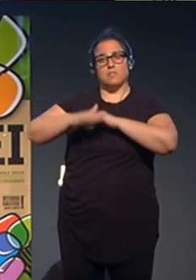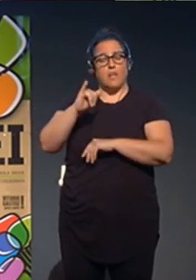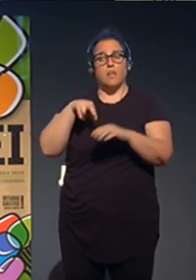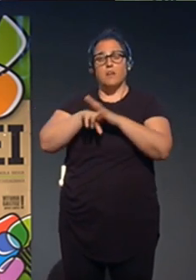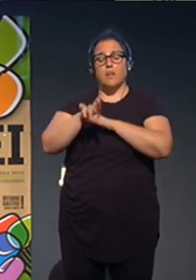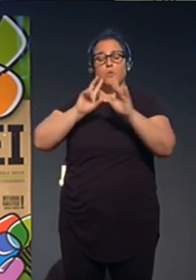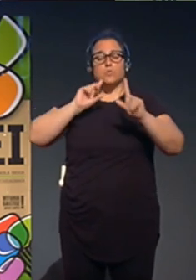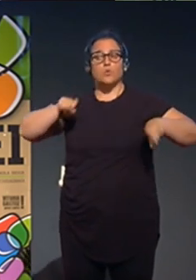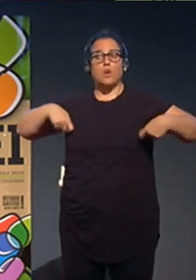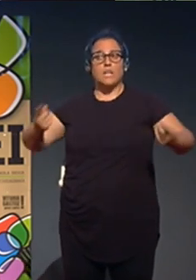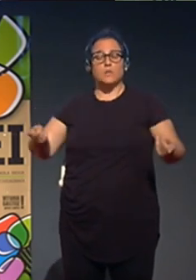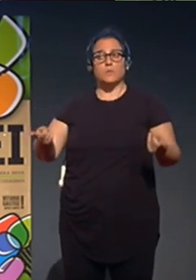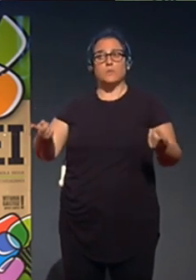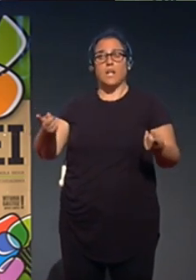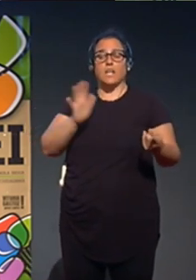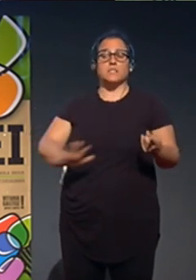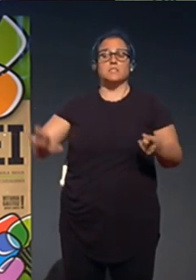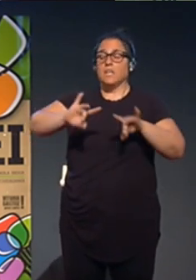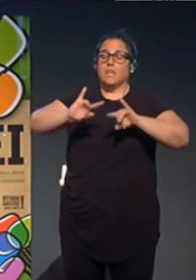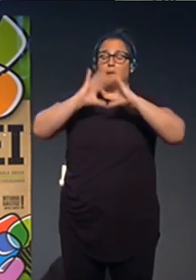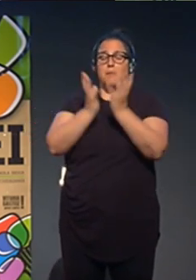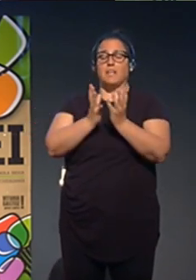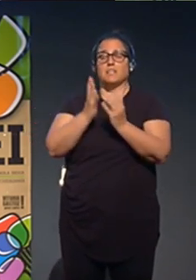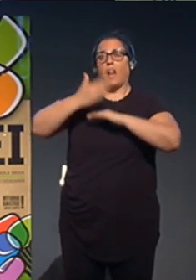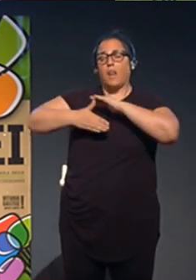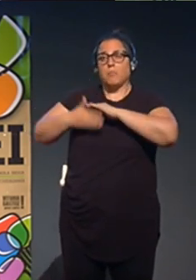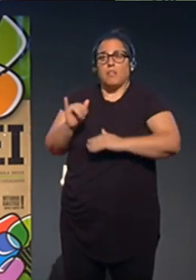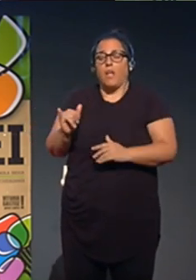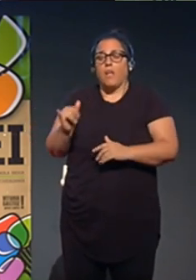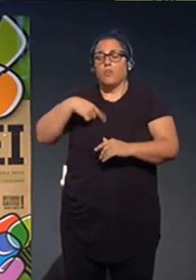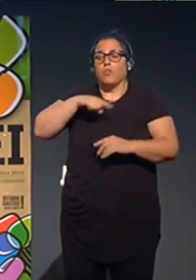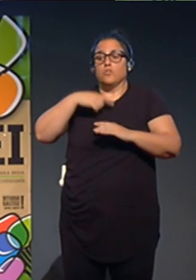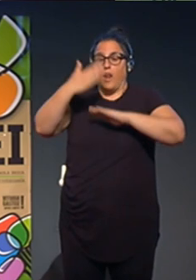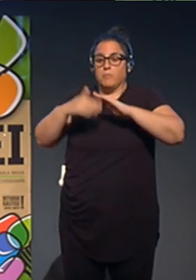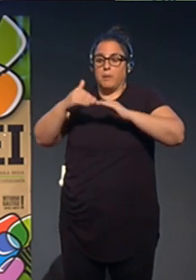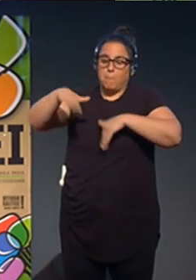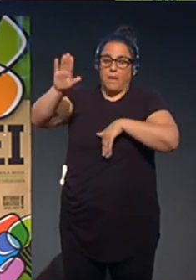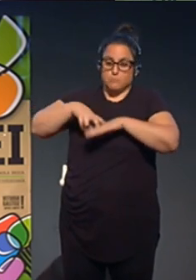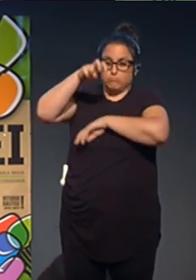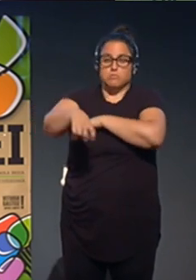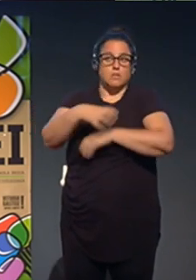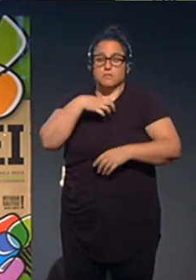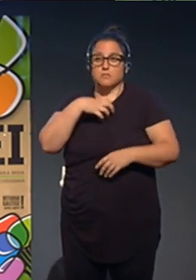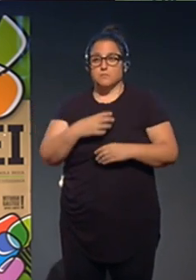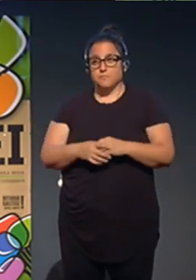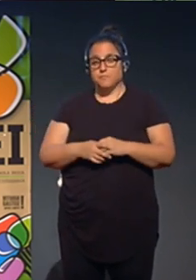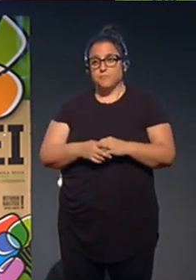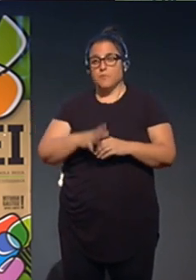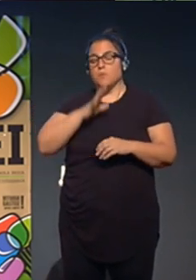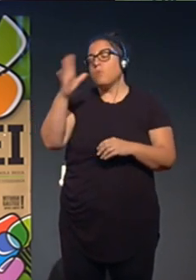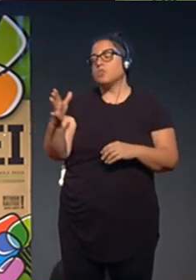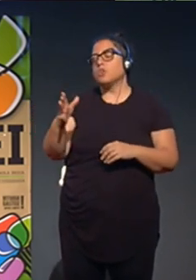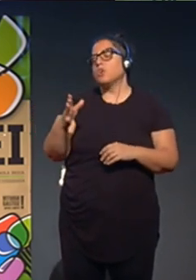naturales del planeta son limitados y por lo tanto no podemos crecer por encima de esas posibilidades entonces clo Cuando alguien